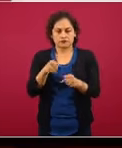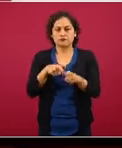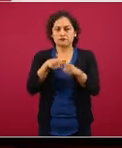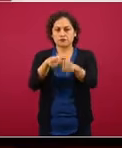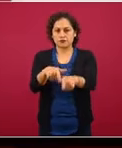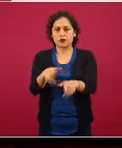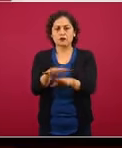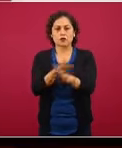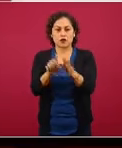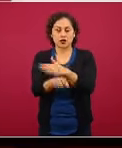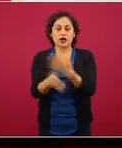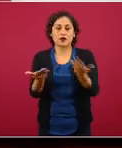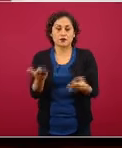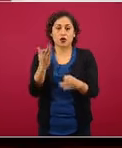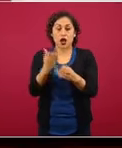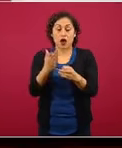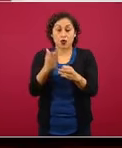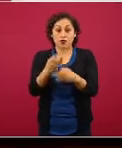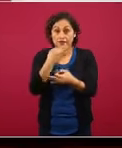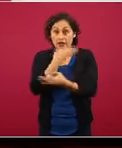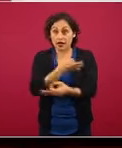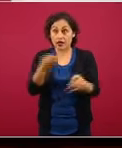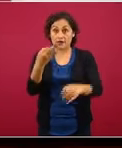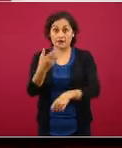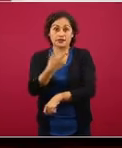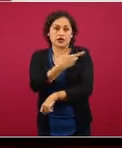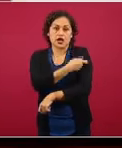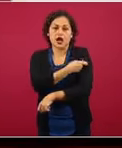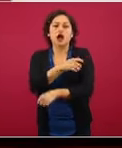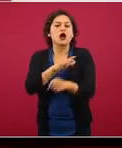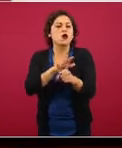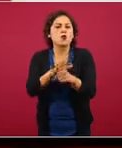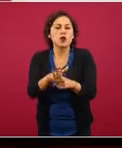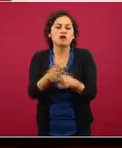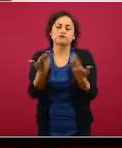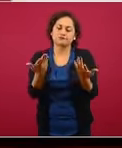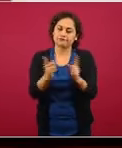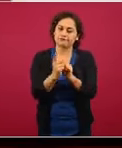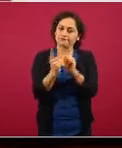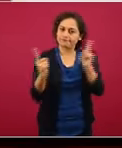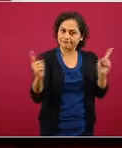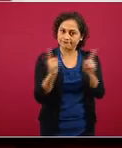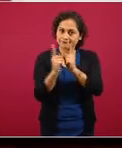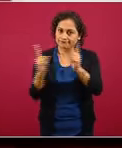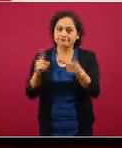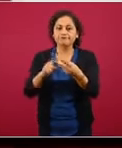la única vacuna que tenemos. Sana distancia, lavado de manos,